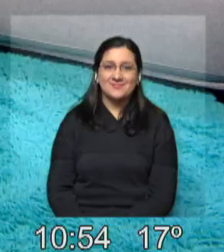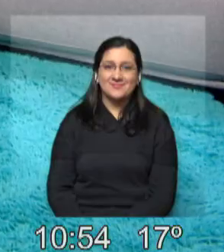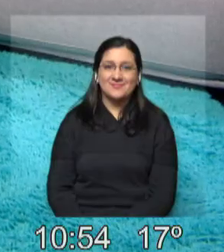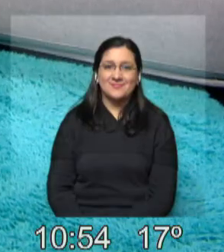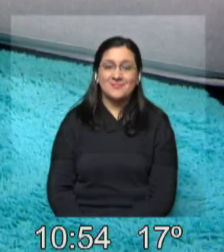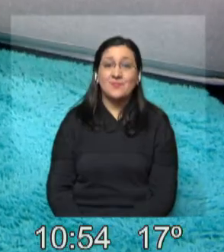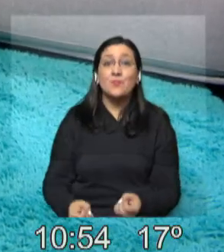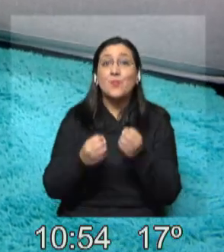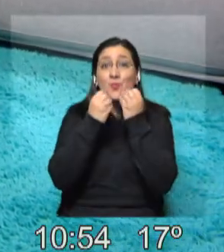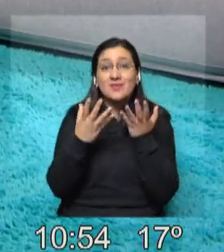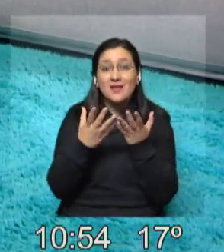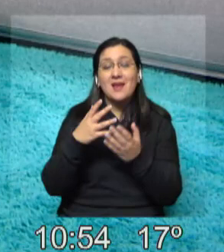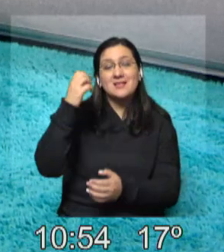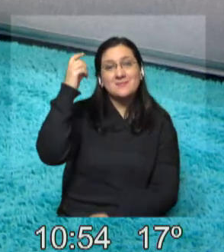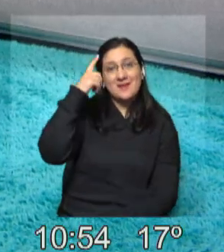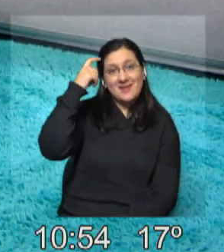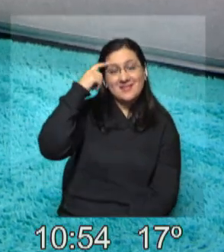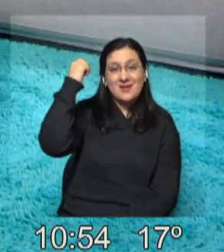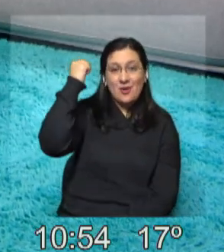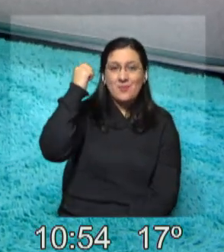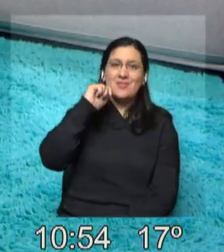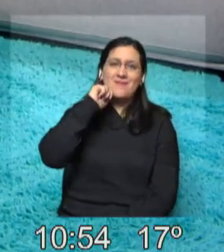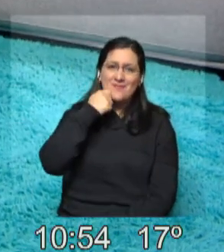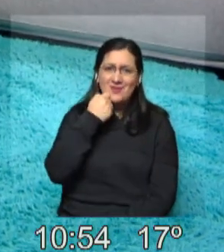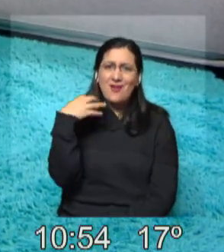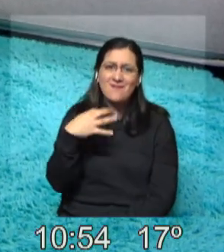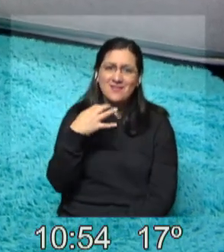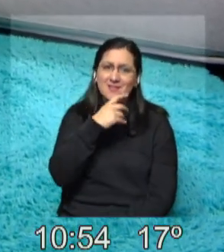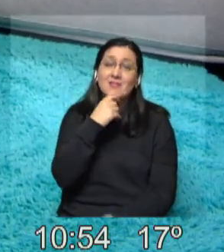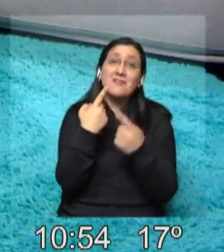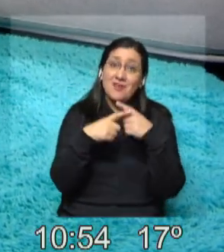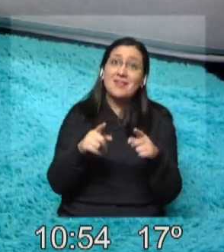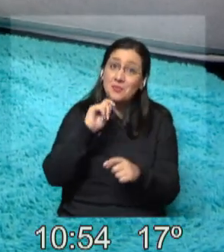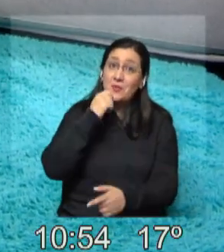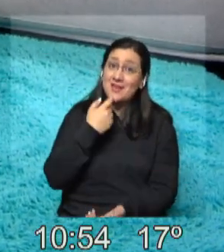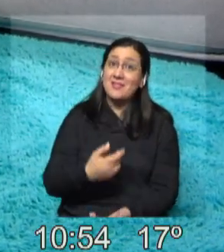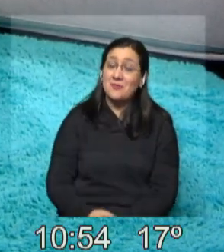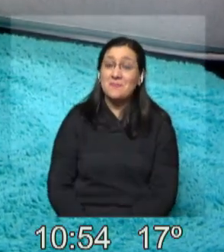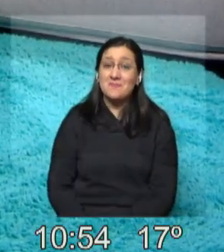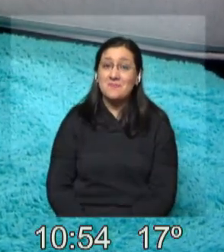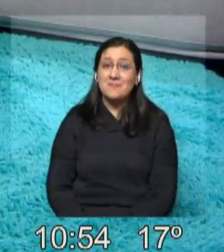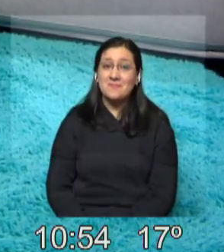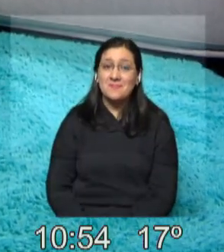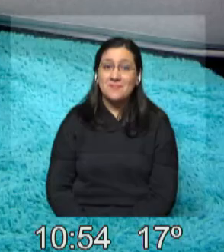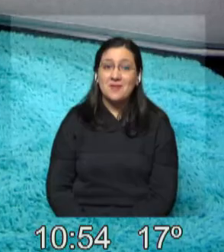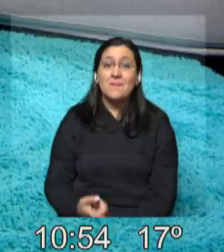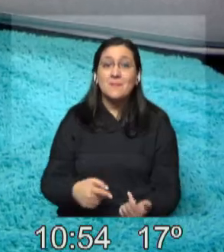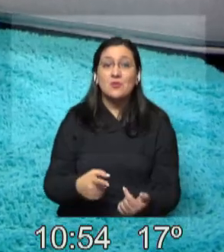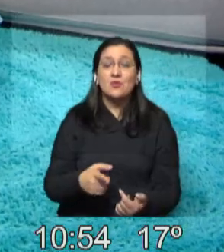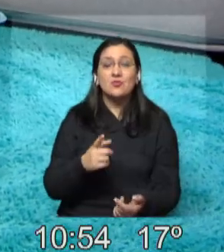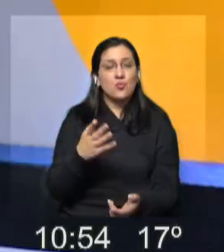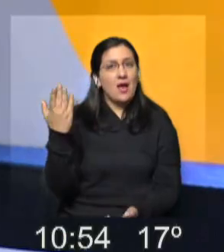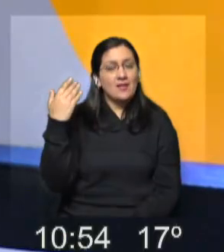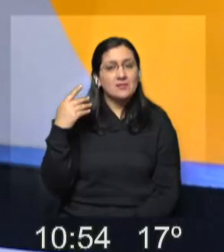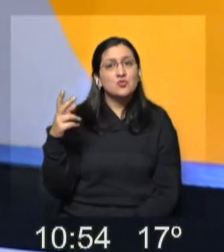Gita. ¿Cómo fue esa experiencia? Bienvenida. Divino, de verdad. Diferente, estuvo lindo. Pero tomabas ese